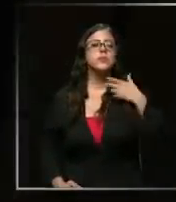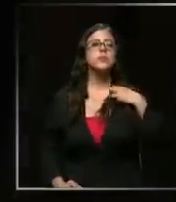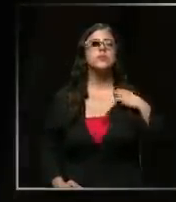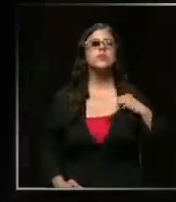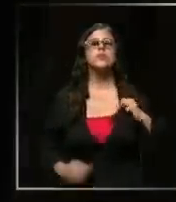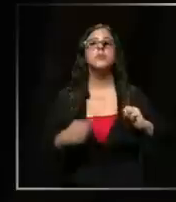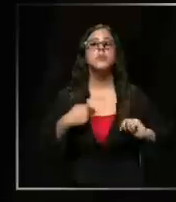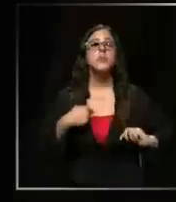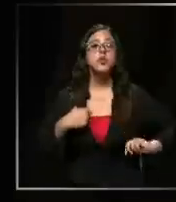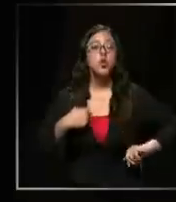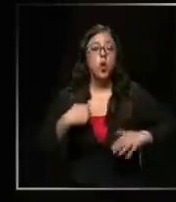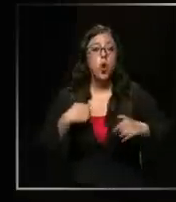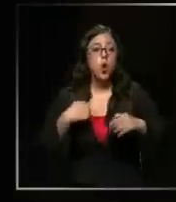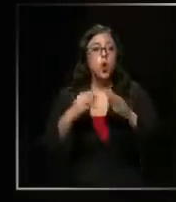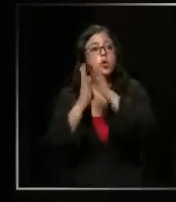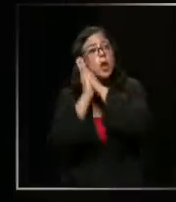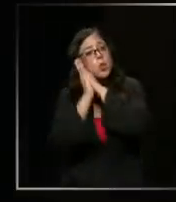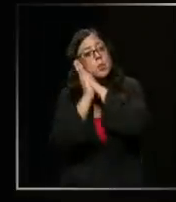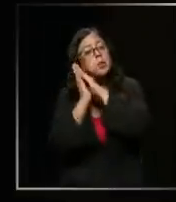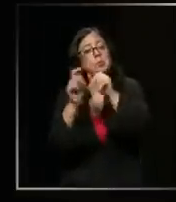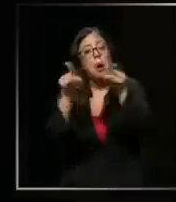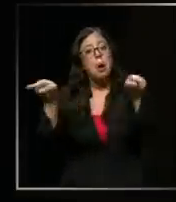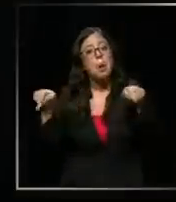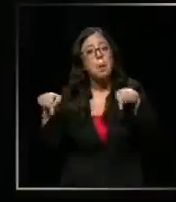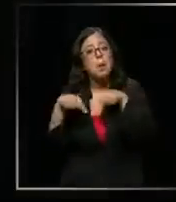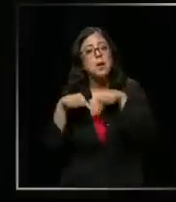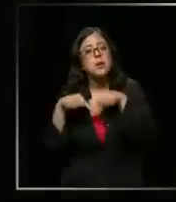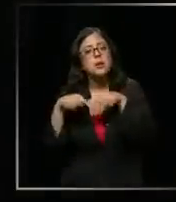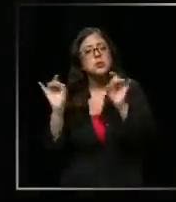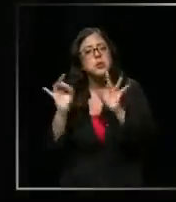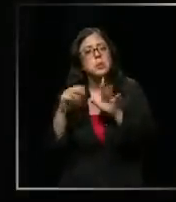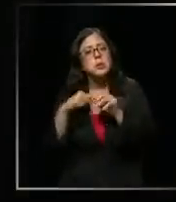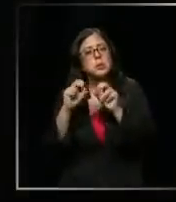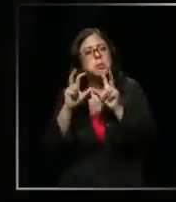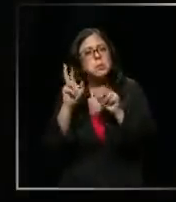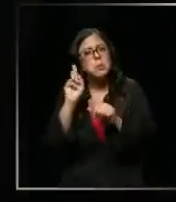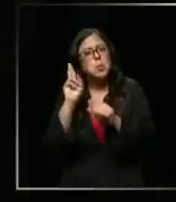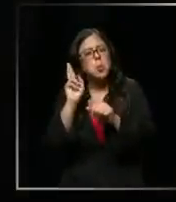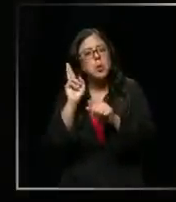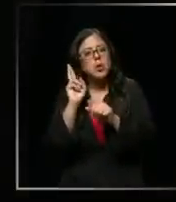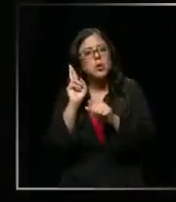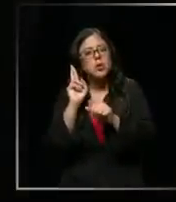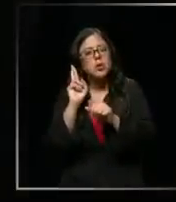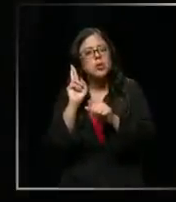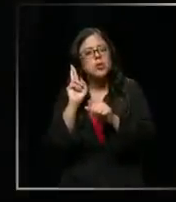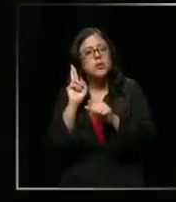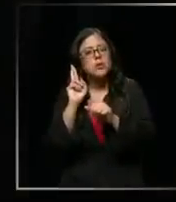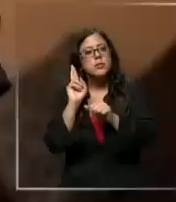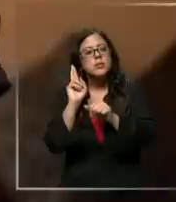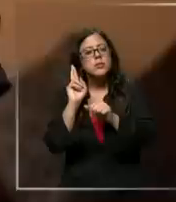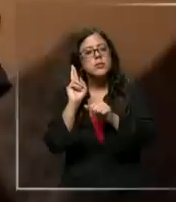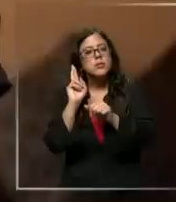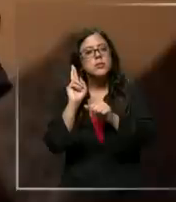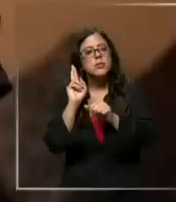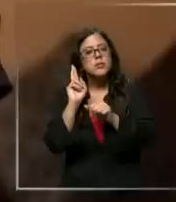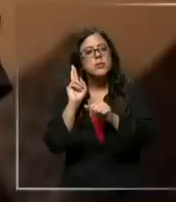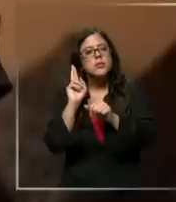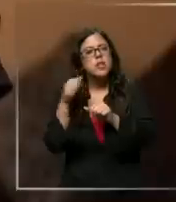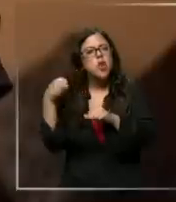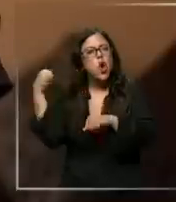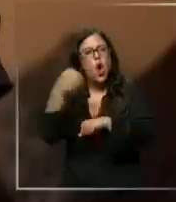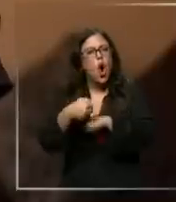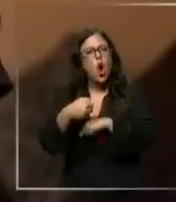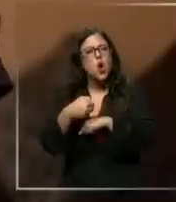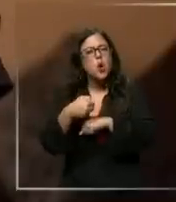y yo estaba durmiendo estaba en mi pieza sentí ruido no solamente ruido y golpes después desperté